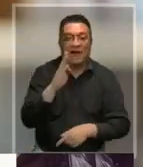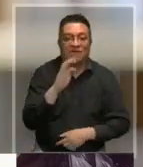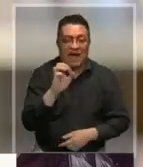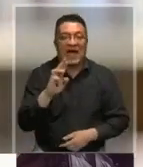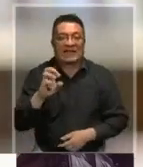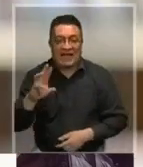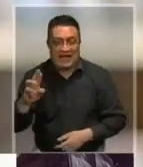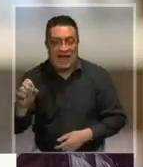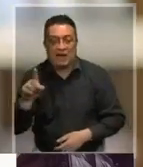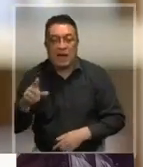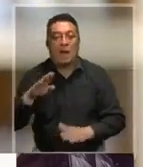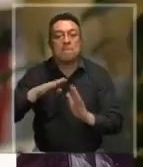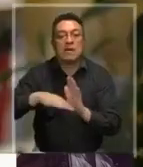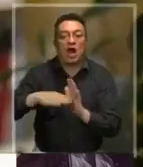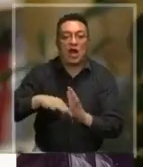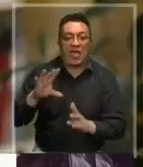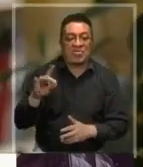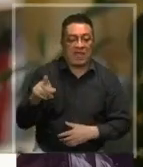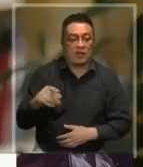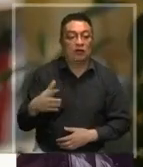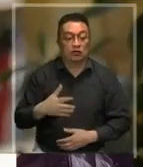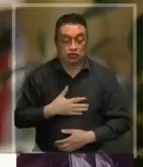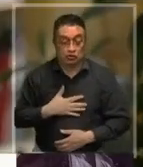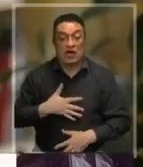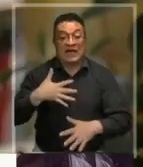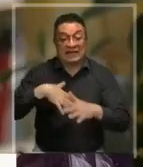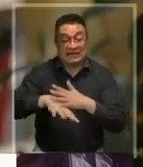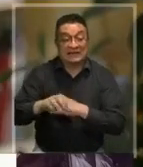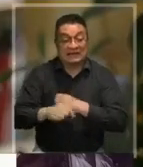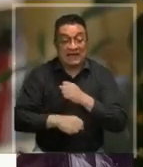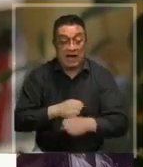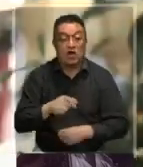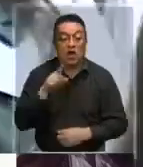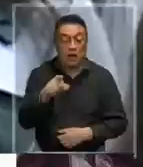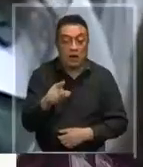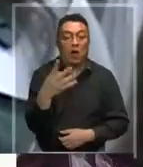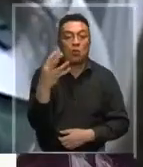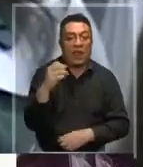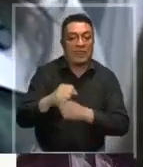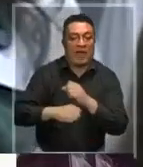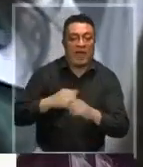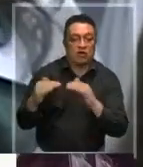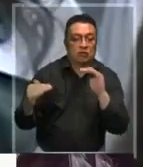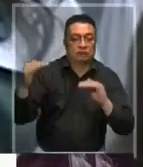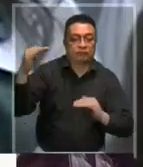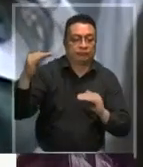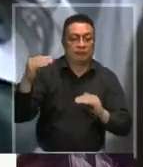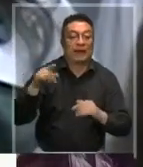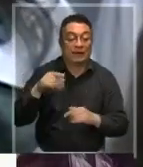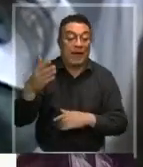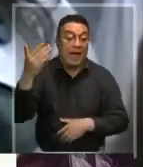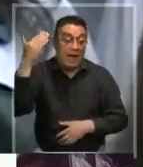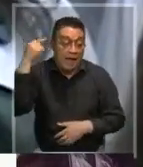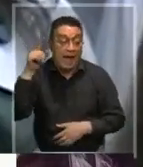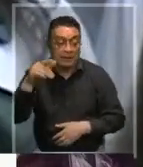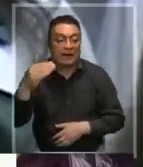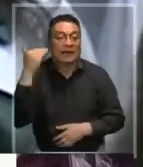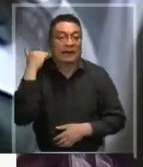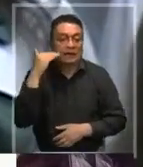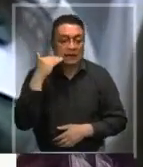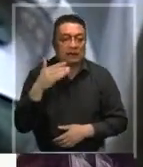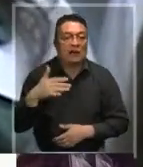ella era menor de edad yo tenía 15 años y él tenía 40 años precisa que en ese tiempo era una niña